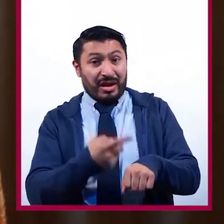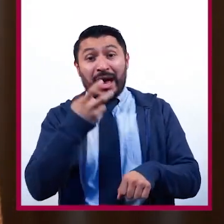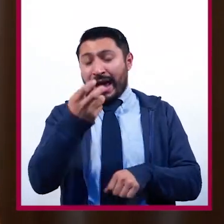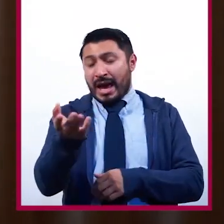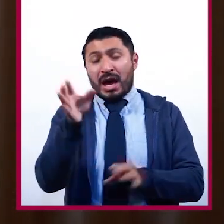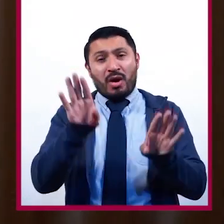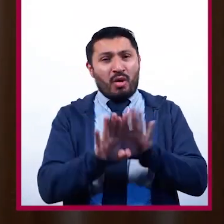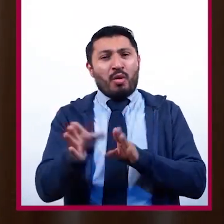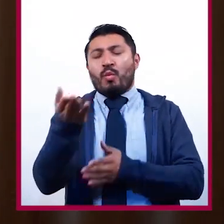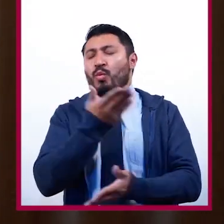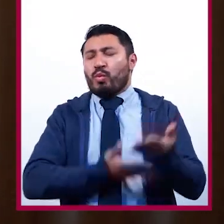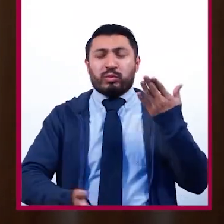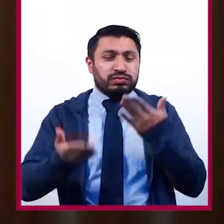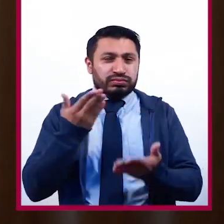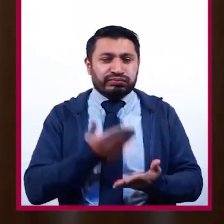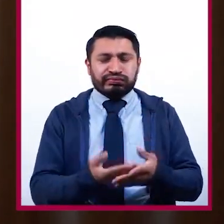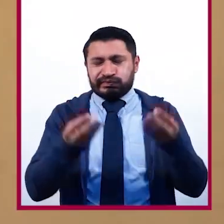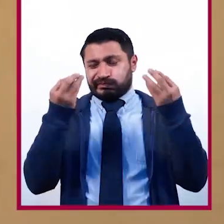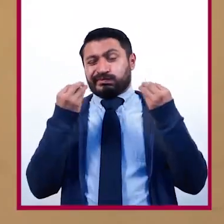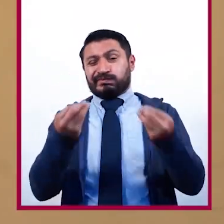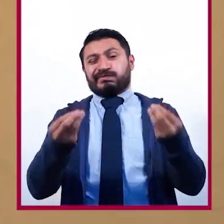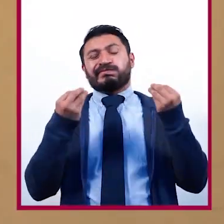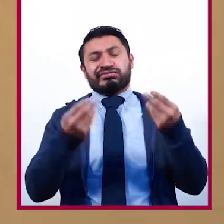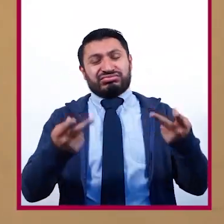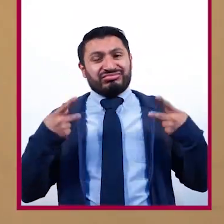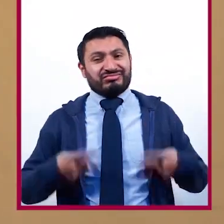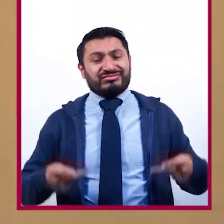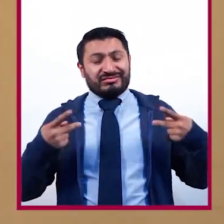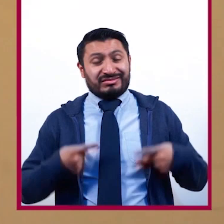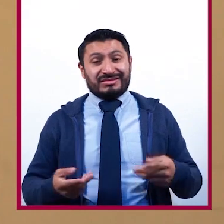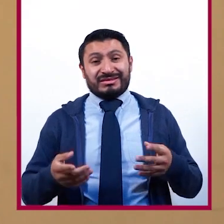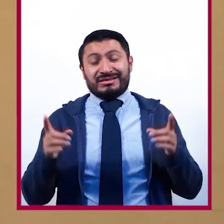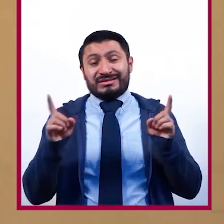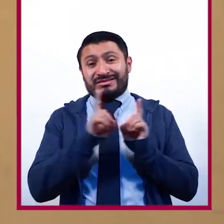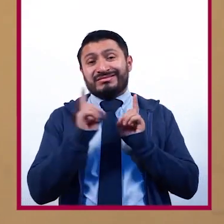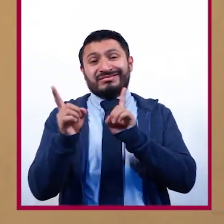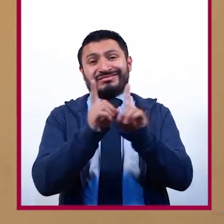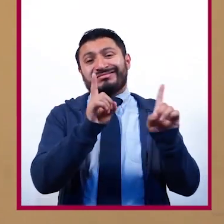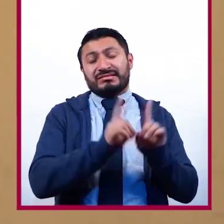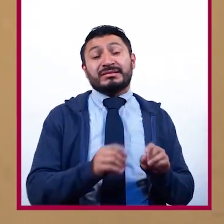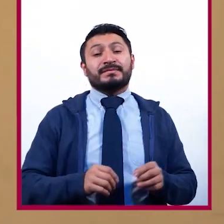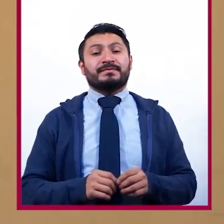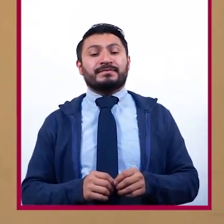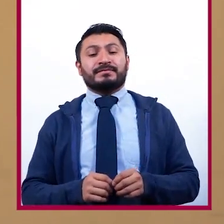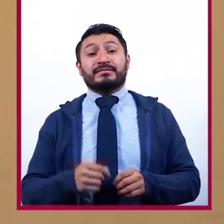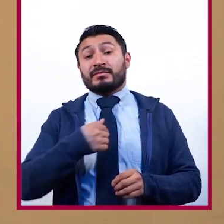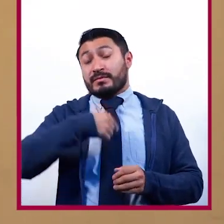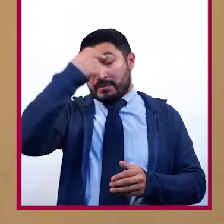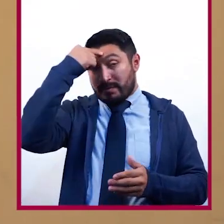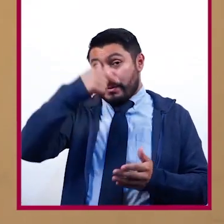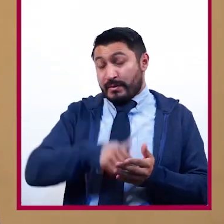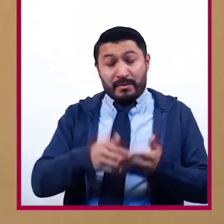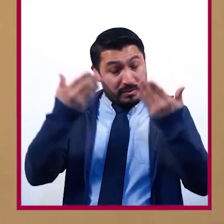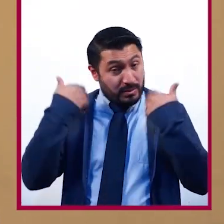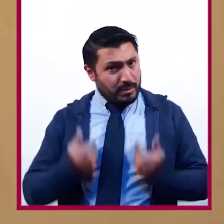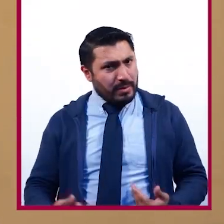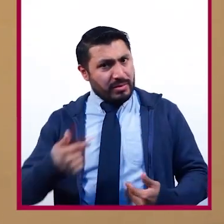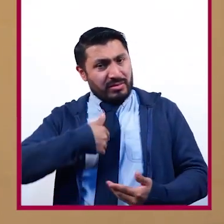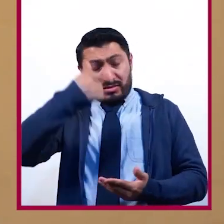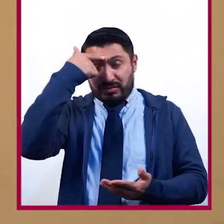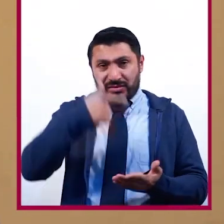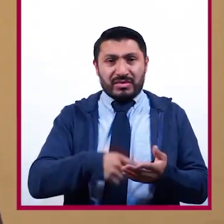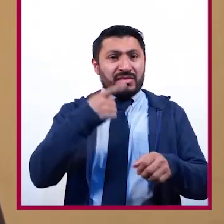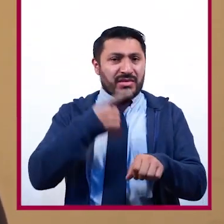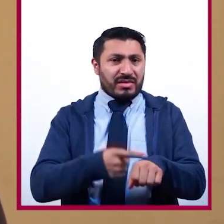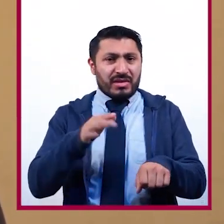convivencia de tanta gente. En mi creencia personal, las enfermedades existen debido